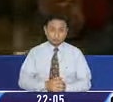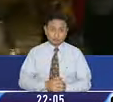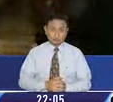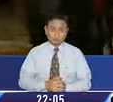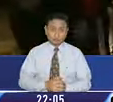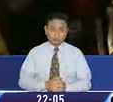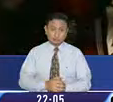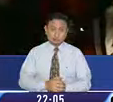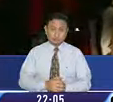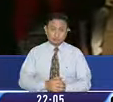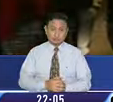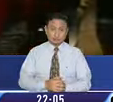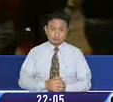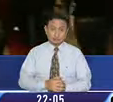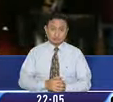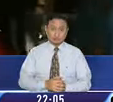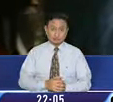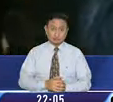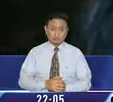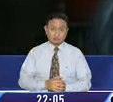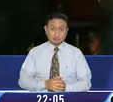esperan información.